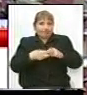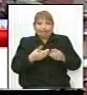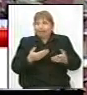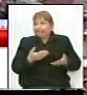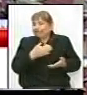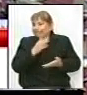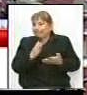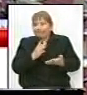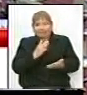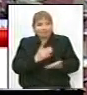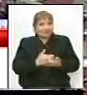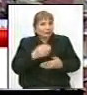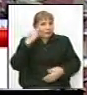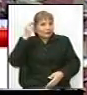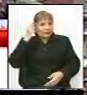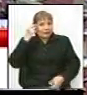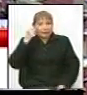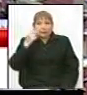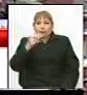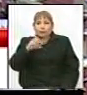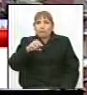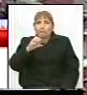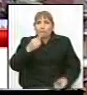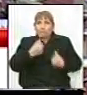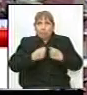en base al partido Podemos Perú. Gracias, presidente.